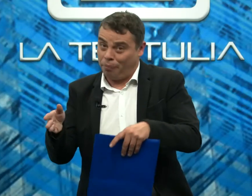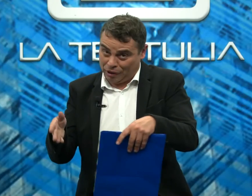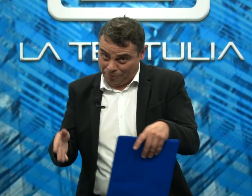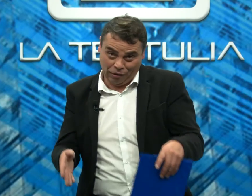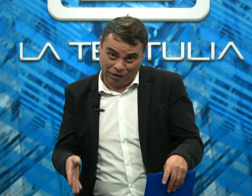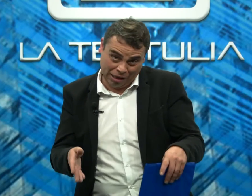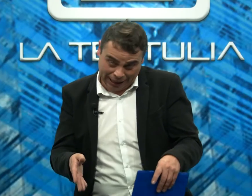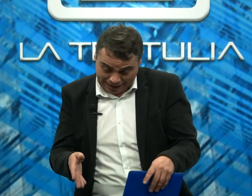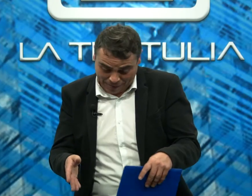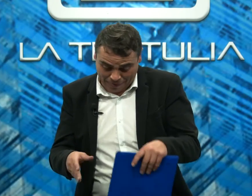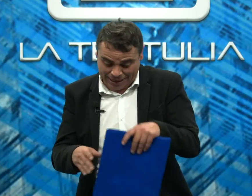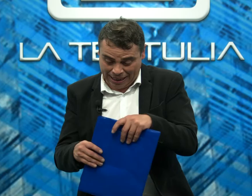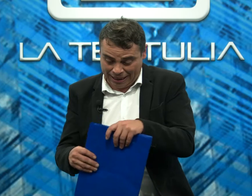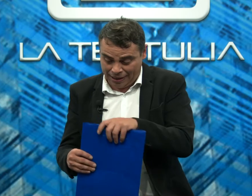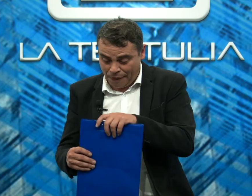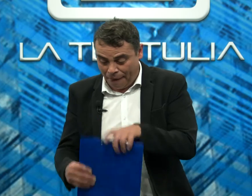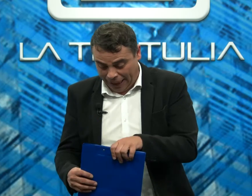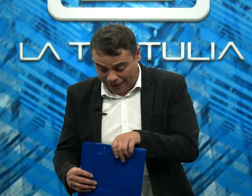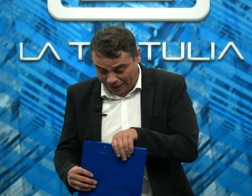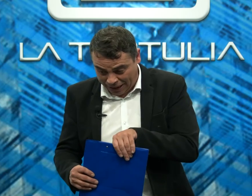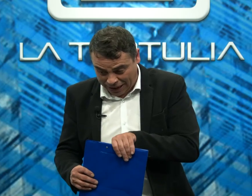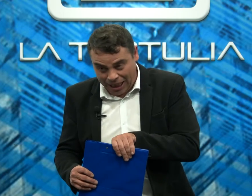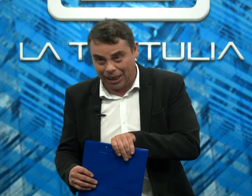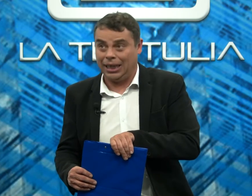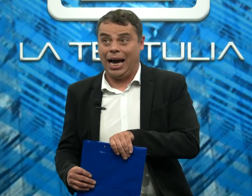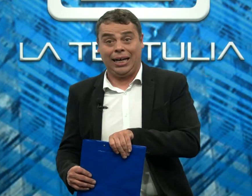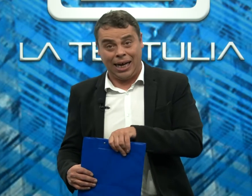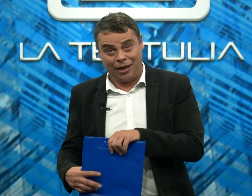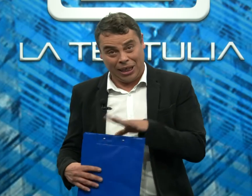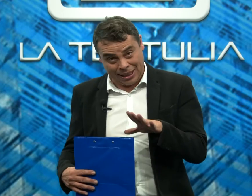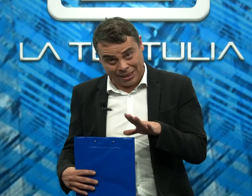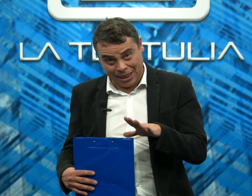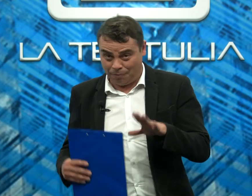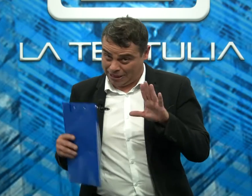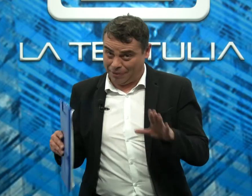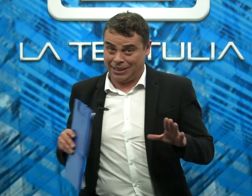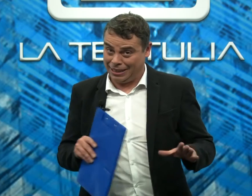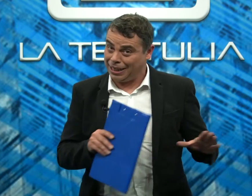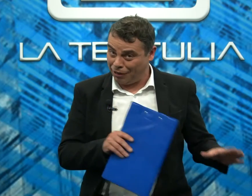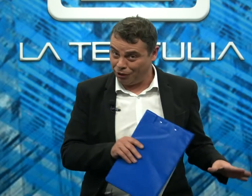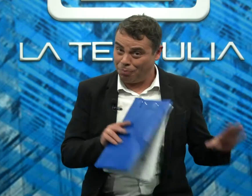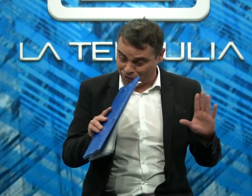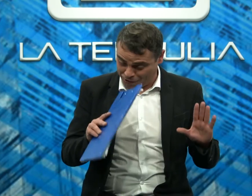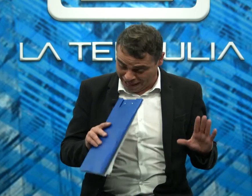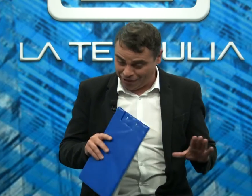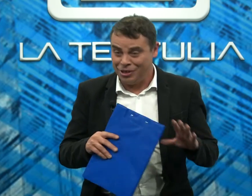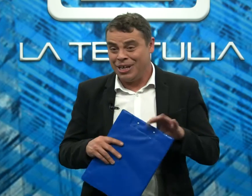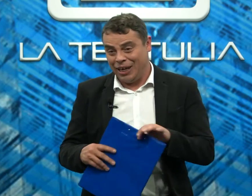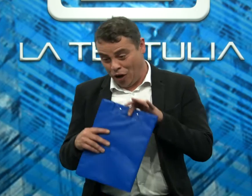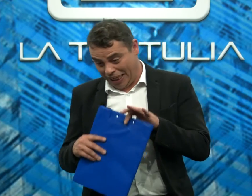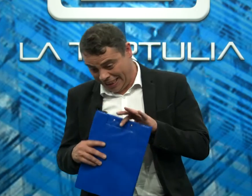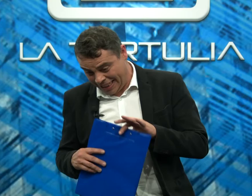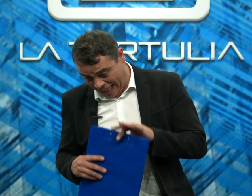otros medios, pero también lo dijo aquí la semana pasada en entrevista, Arriaga lo que dice, el vicepresidente del Cabildo por